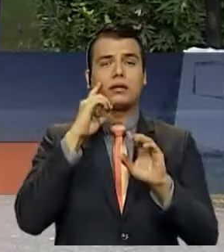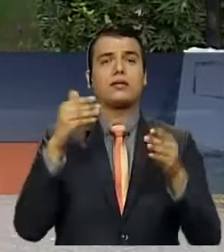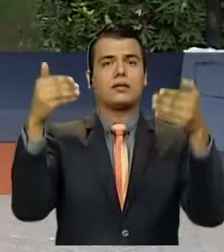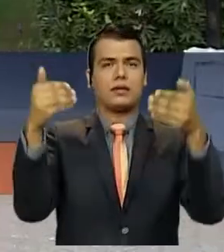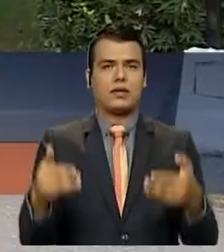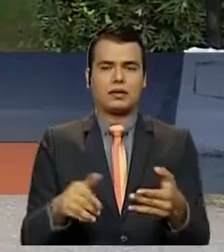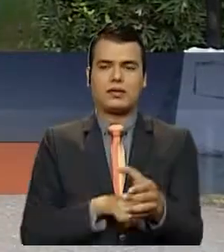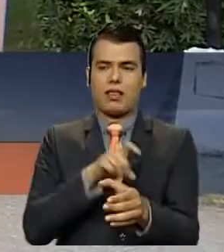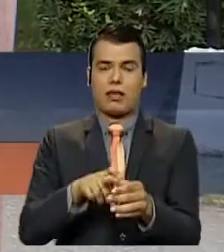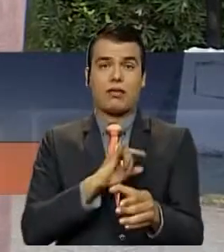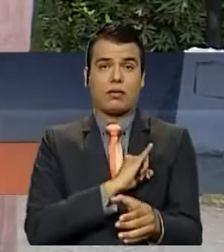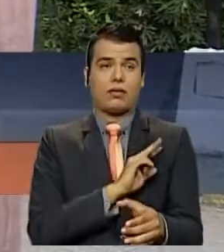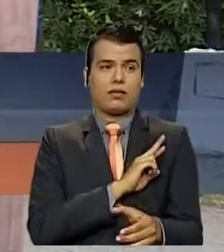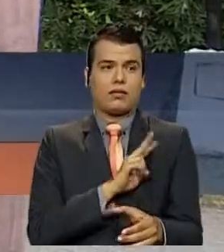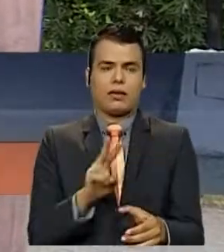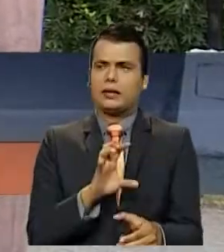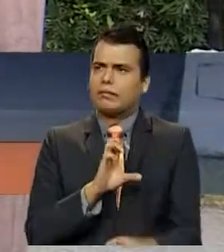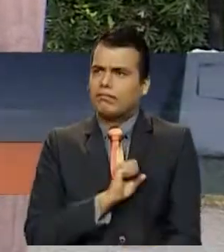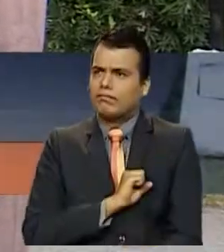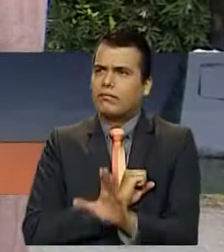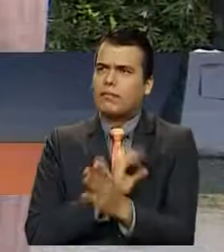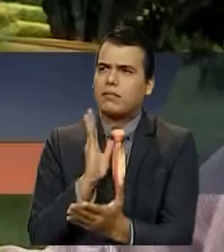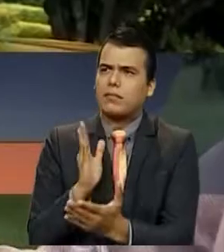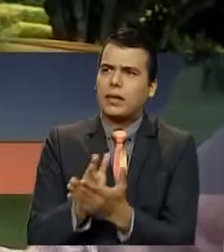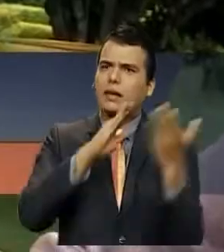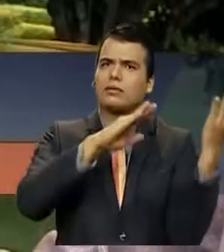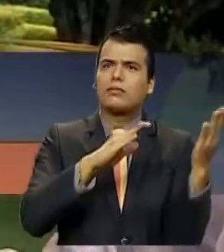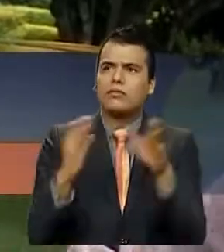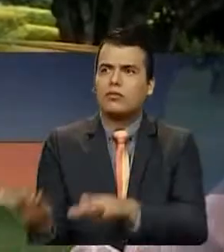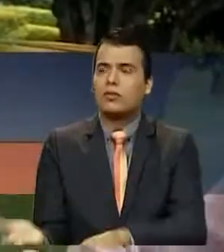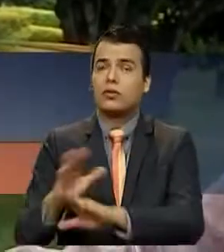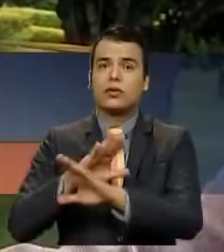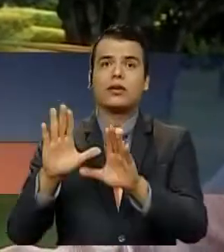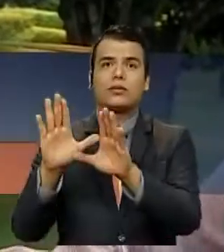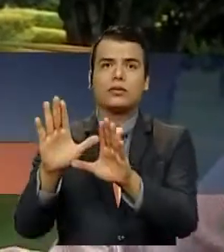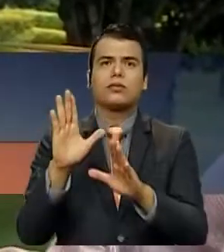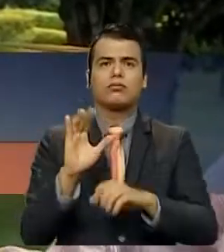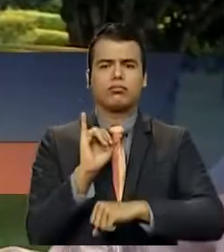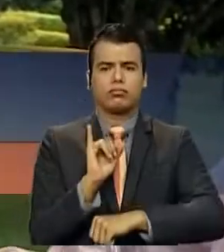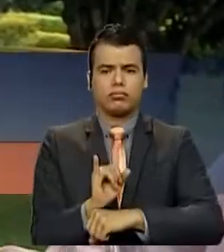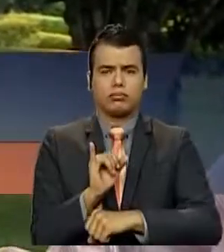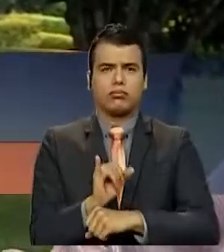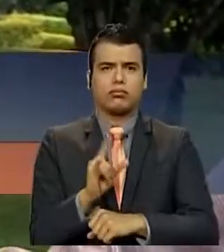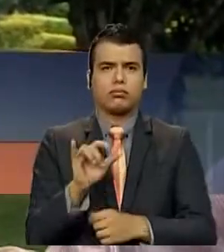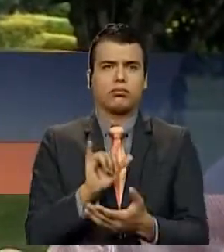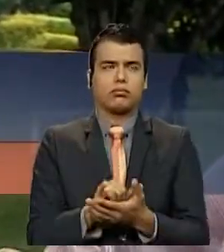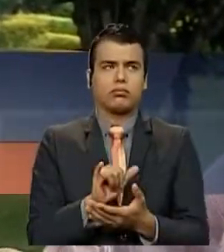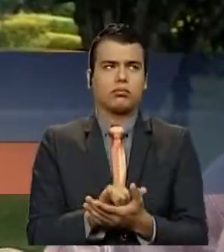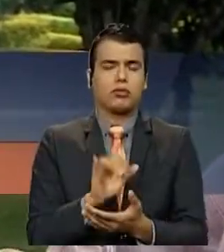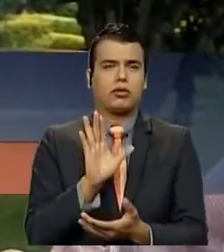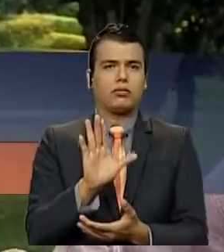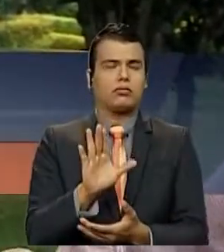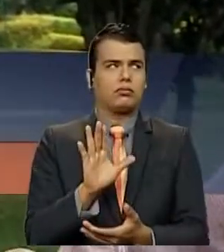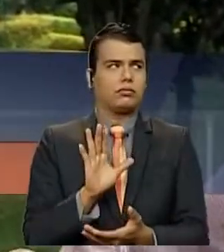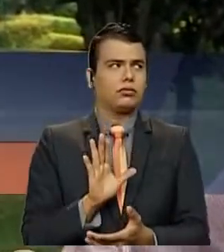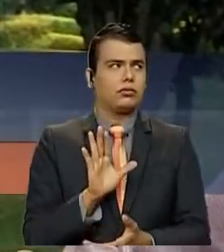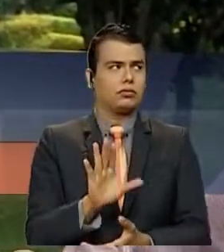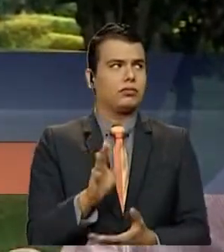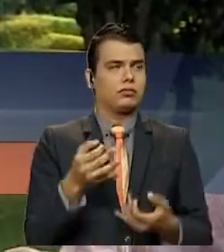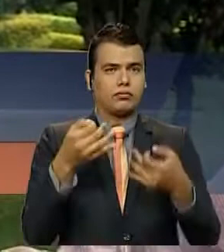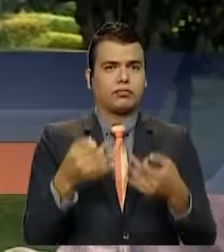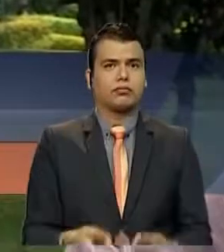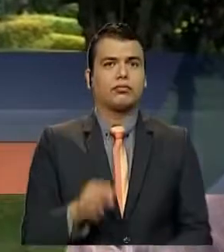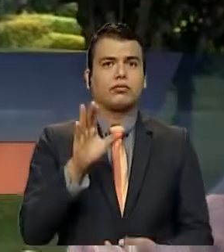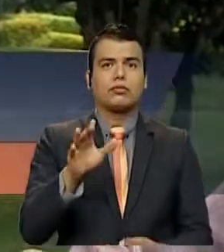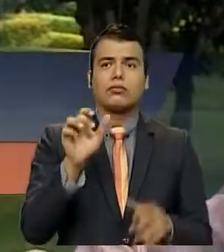indervalle desde donde lamentaron su muerte muy triste la institución como tal no solamente se ha caracterizado por tener